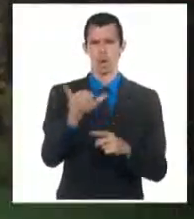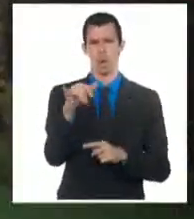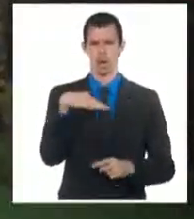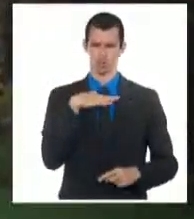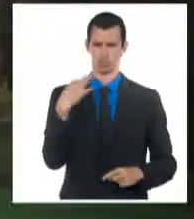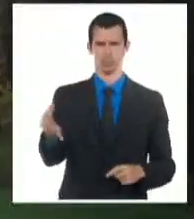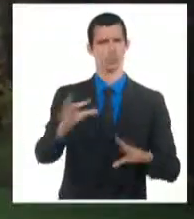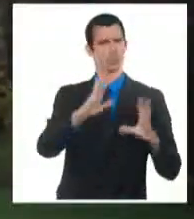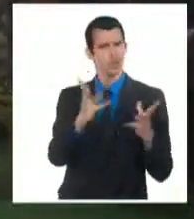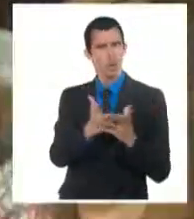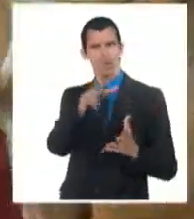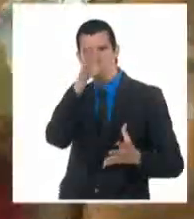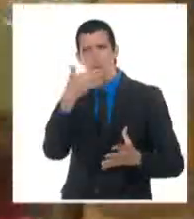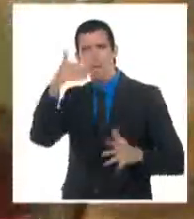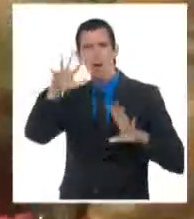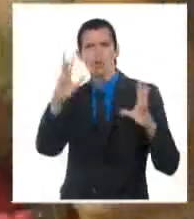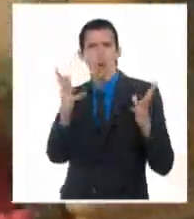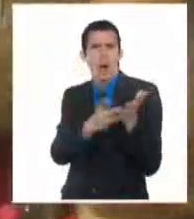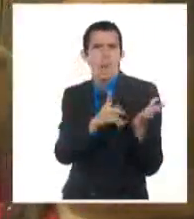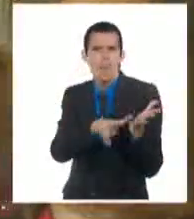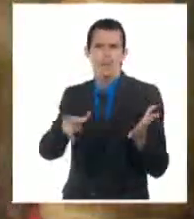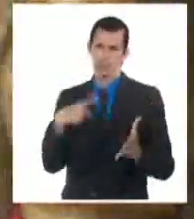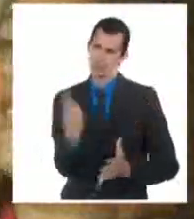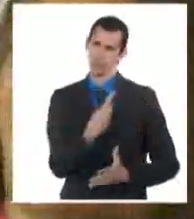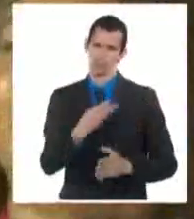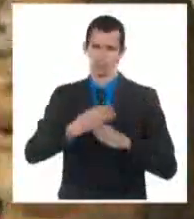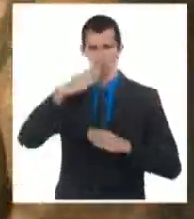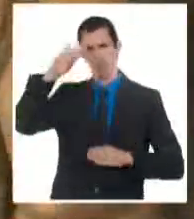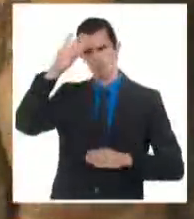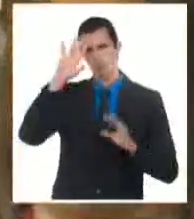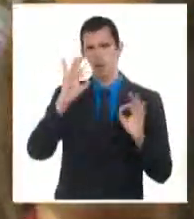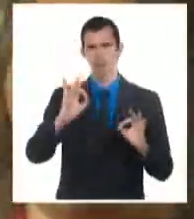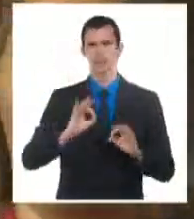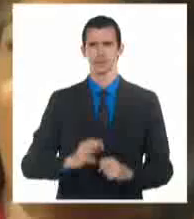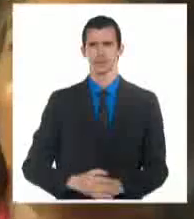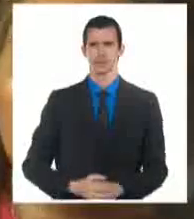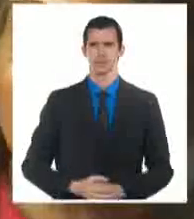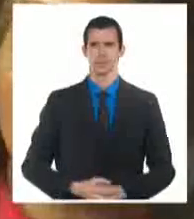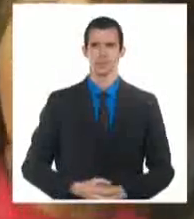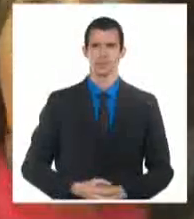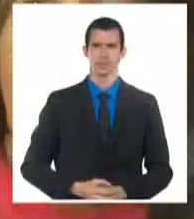gesta del 26 de julio. Irán Suárez Bayán, Canal Cubano de Noticias.